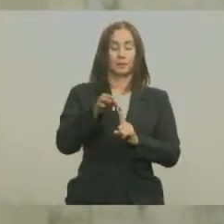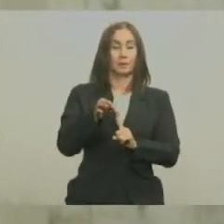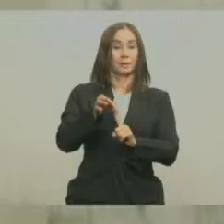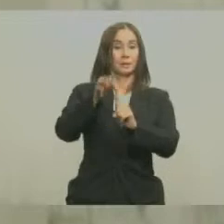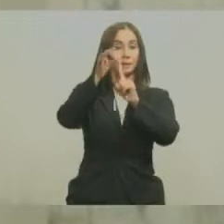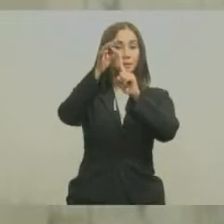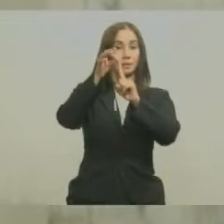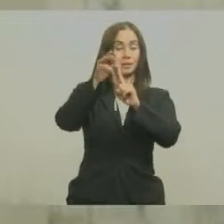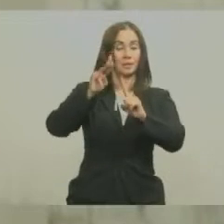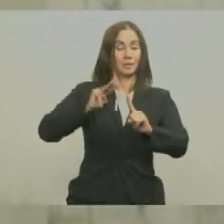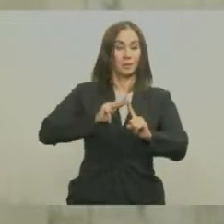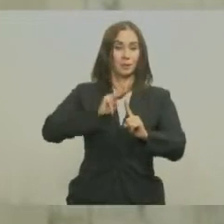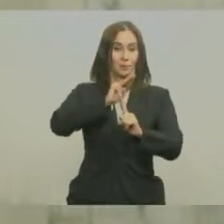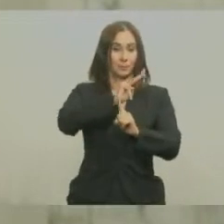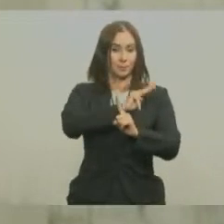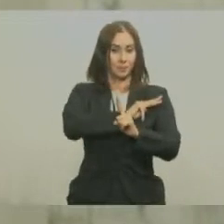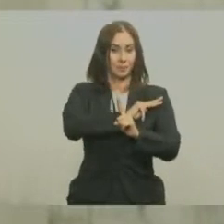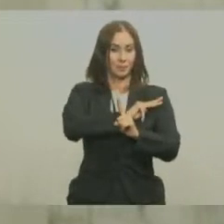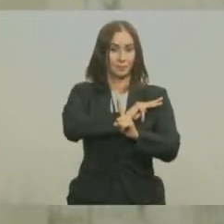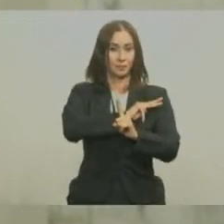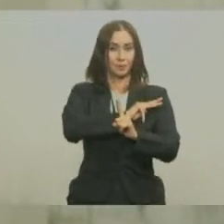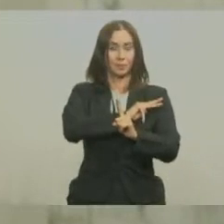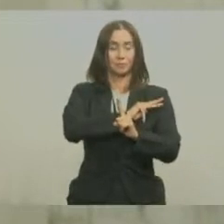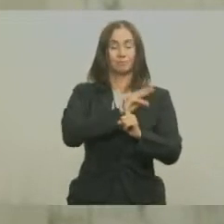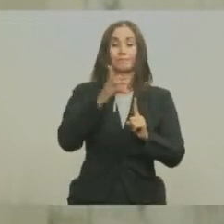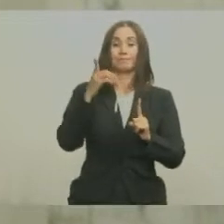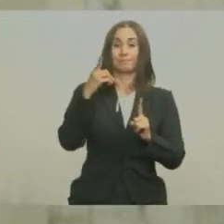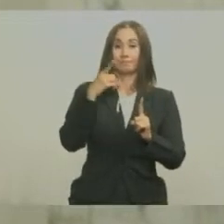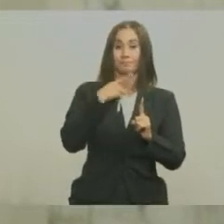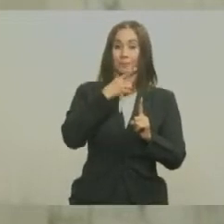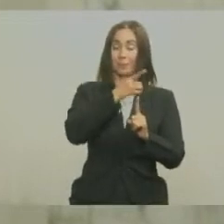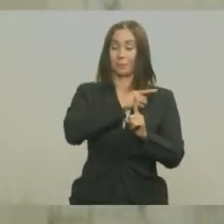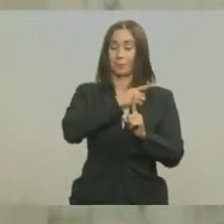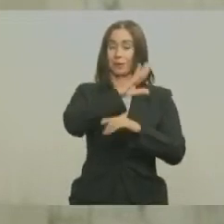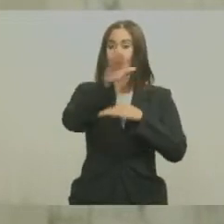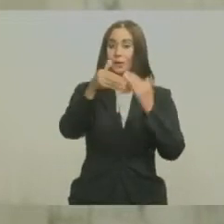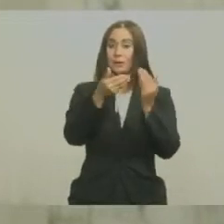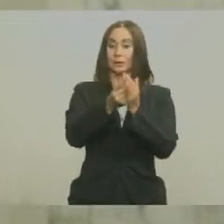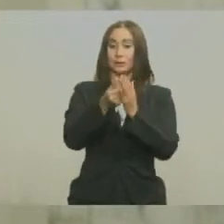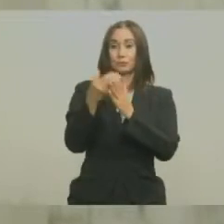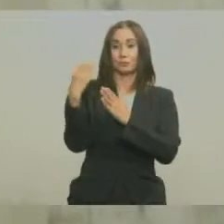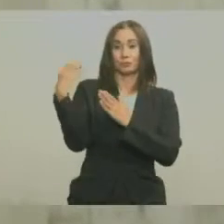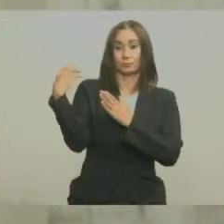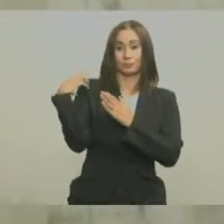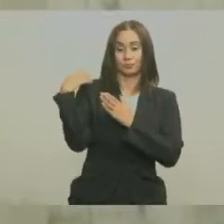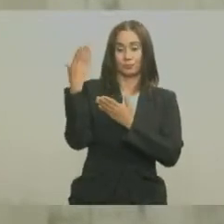distinguidos ministros, legisladores y autoridades,